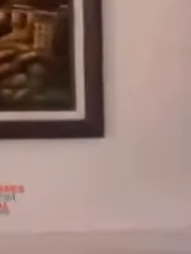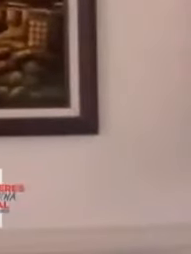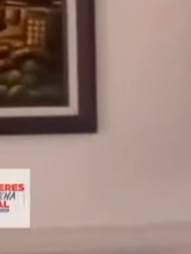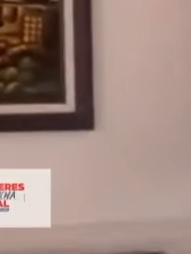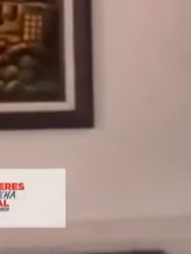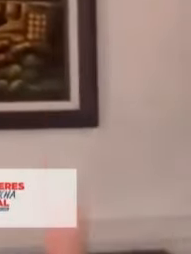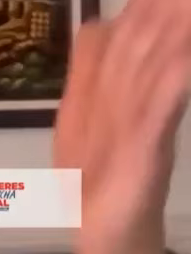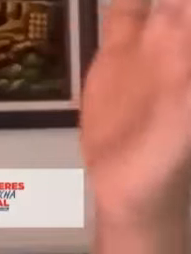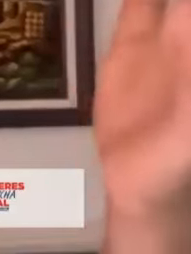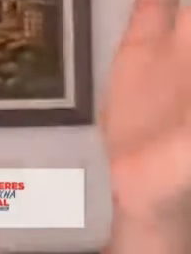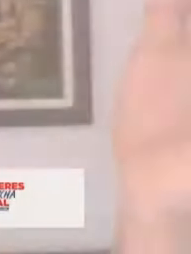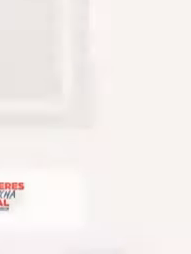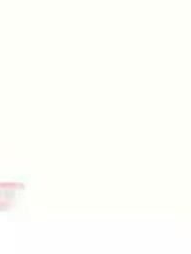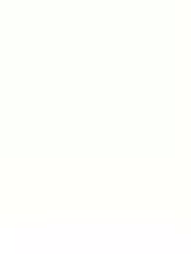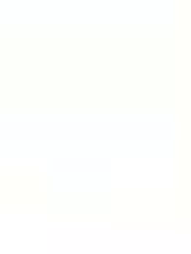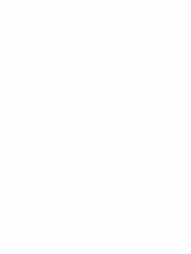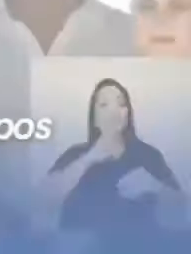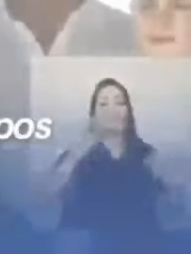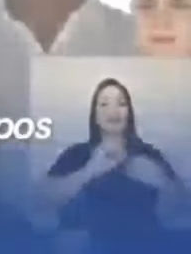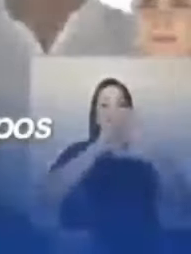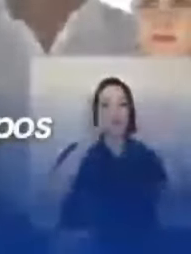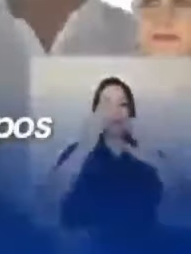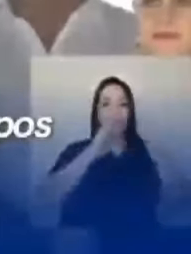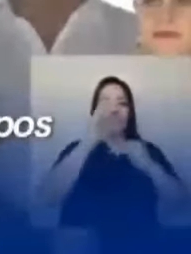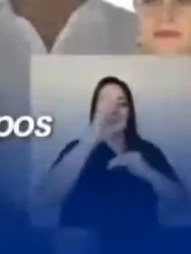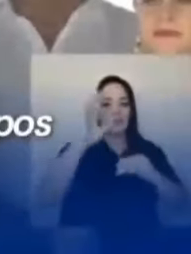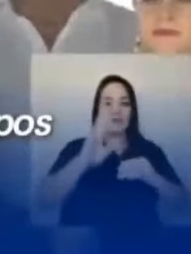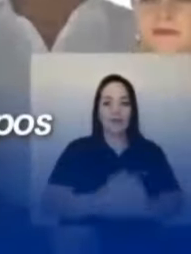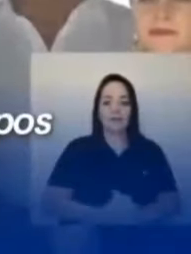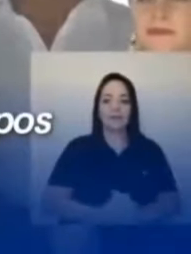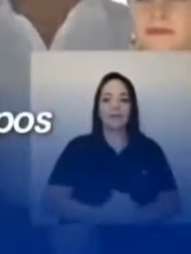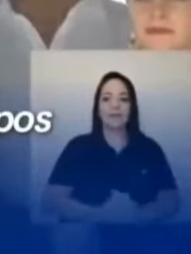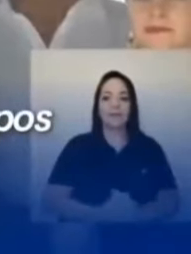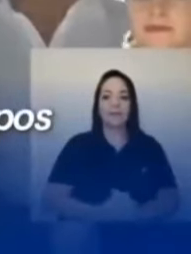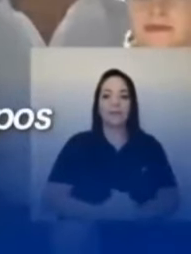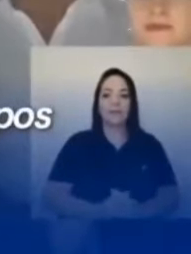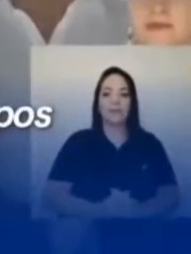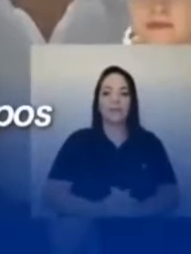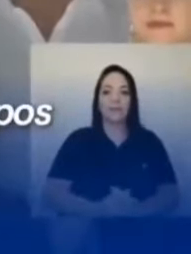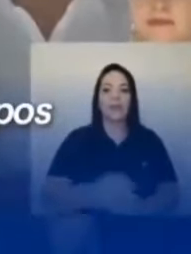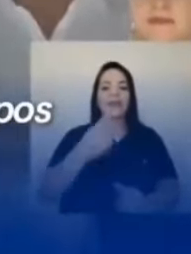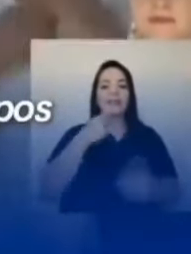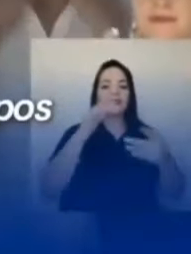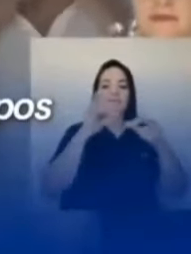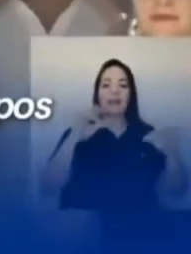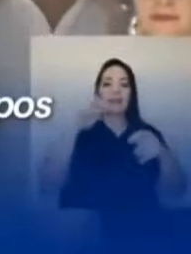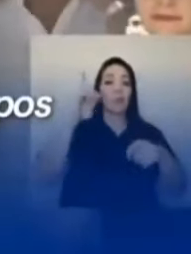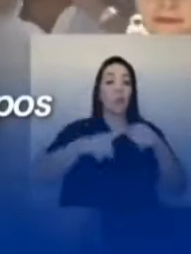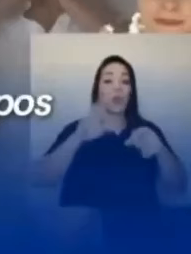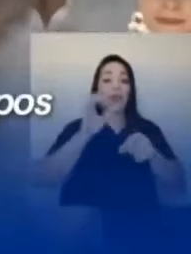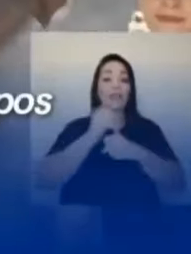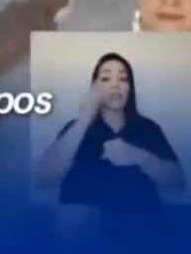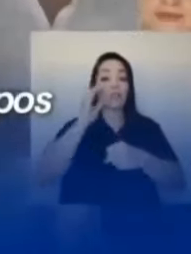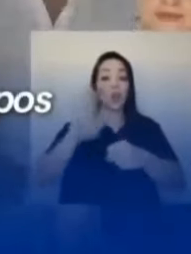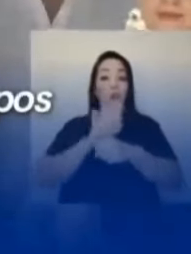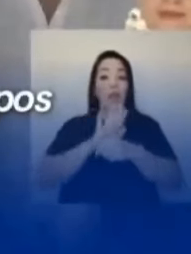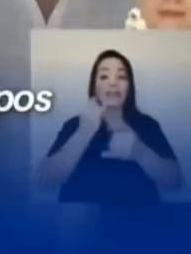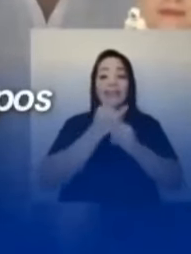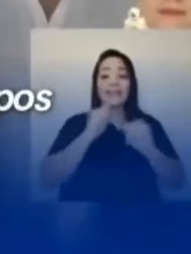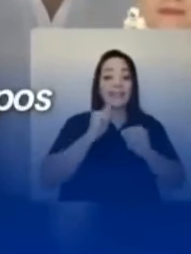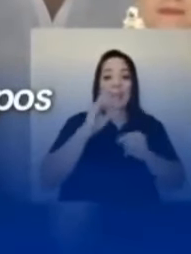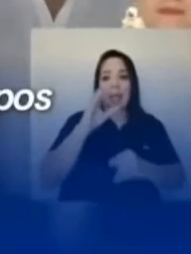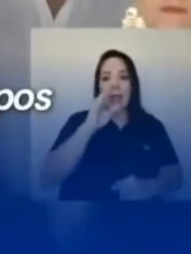¿Por qué? Vamos a la calle. No se puede hacer chocolate sin cacao. Y el chocolate que